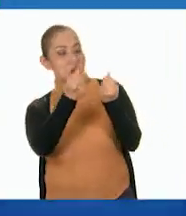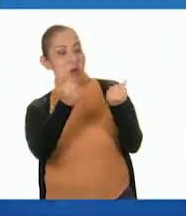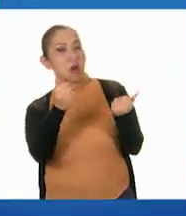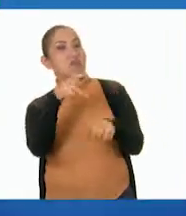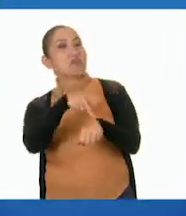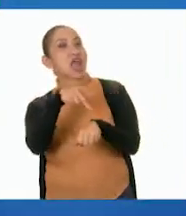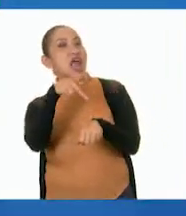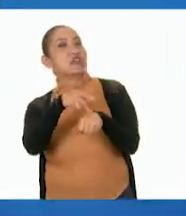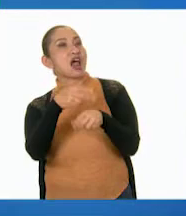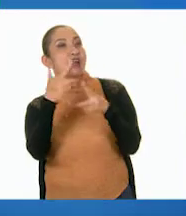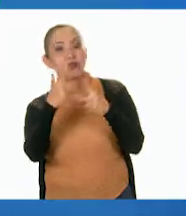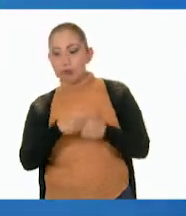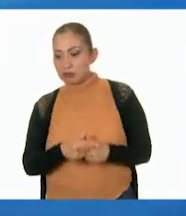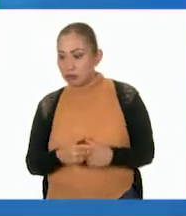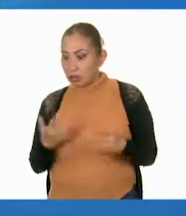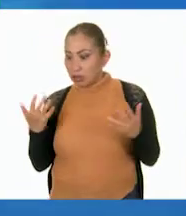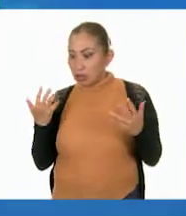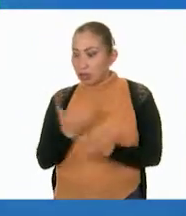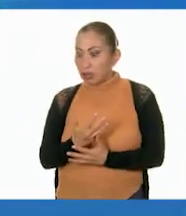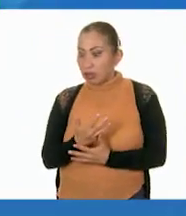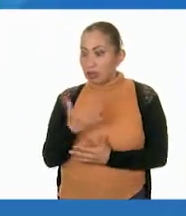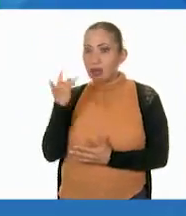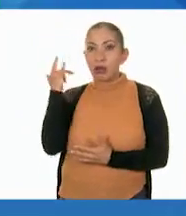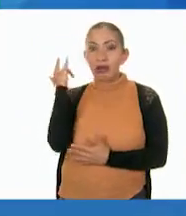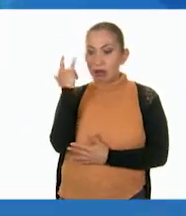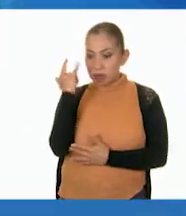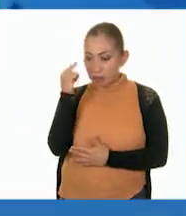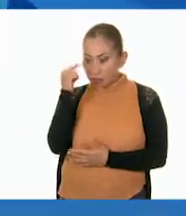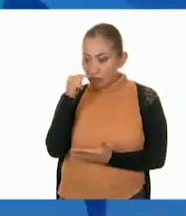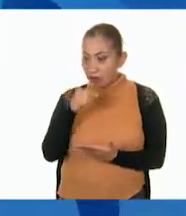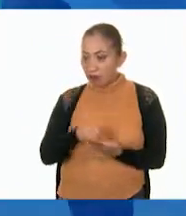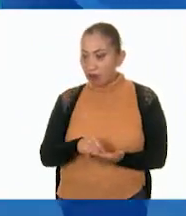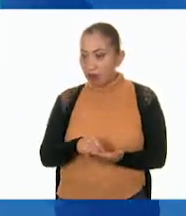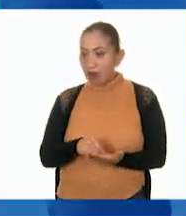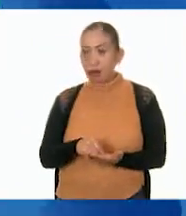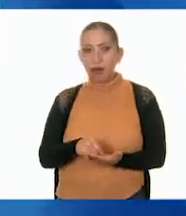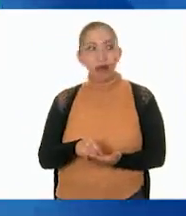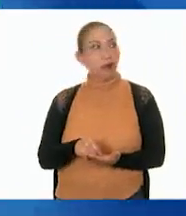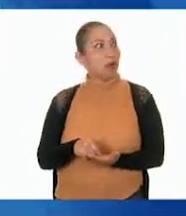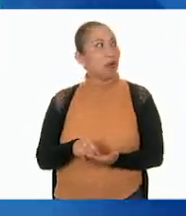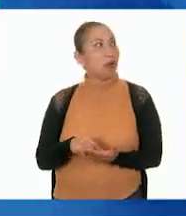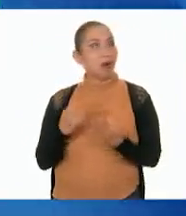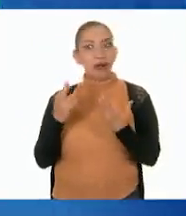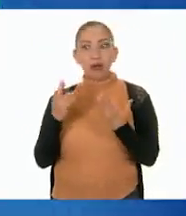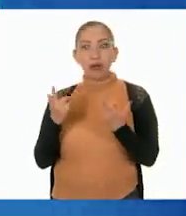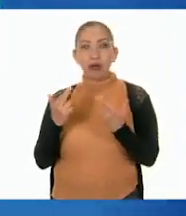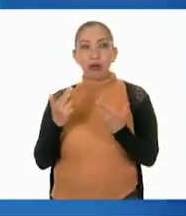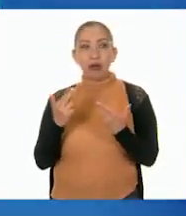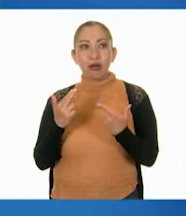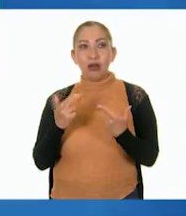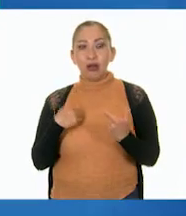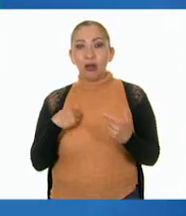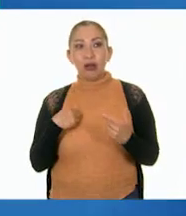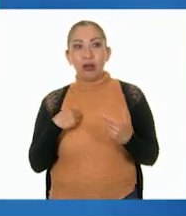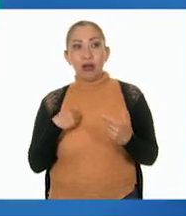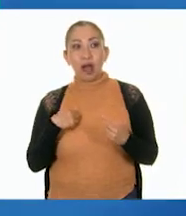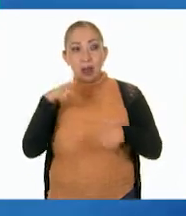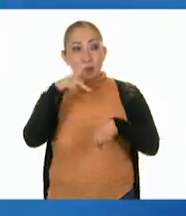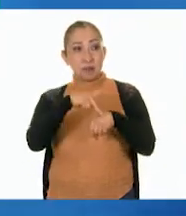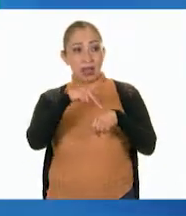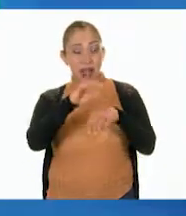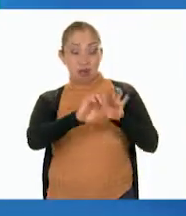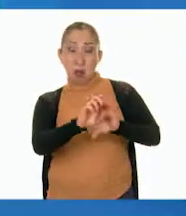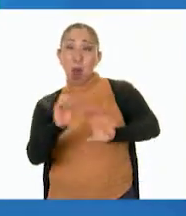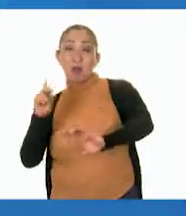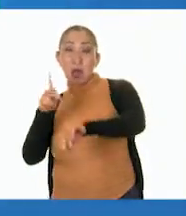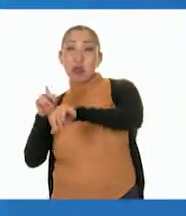roca! El gigante no lo podía creer. Así que dice, ¡ah, sí! Entonces agarró una piedra y la